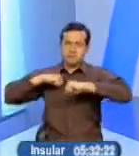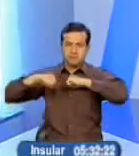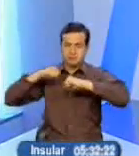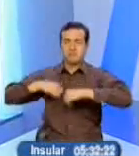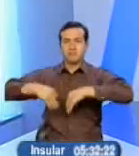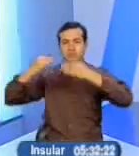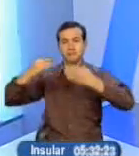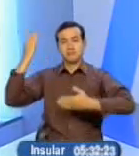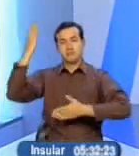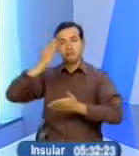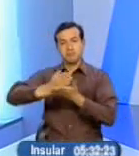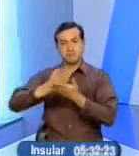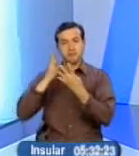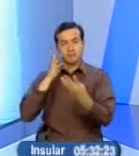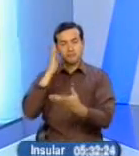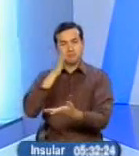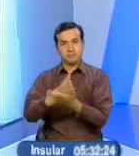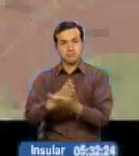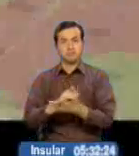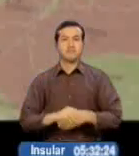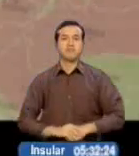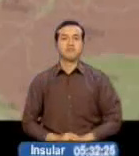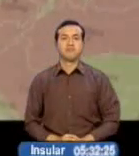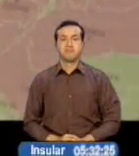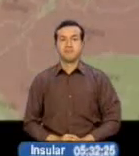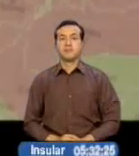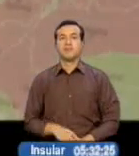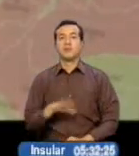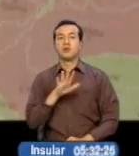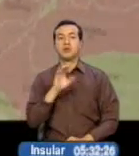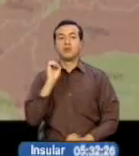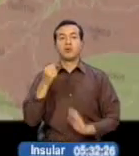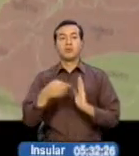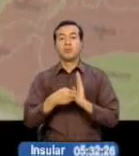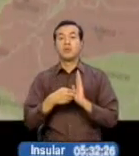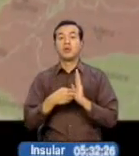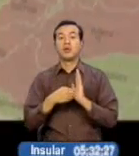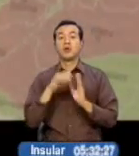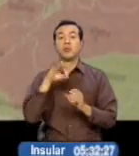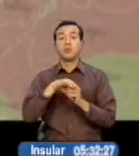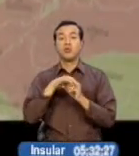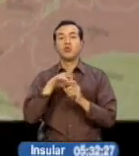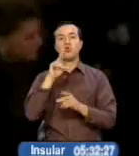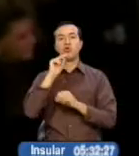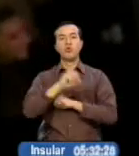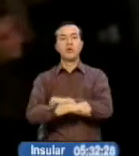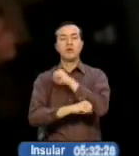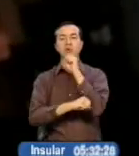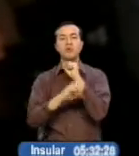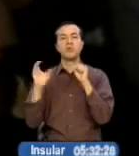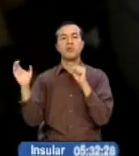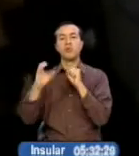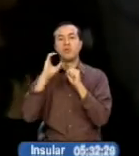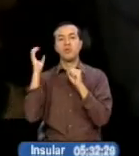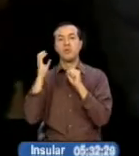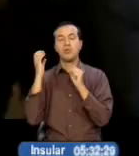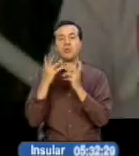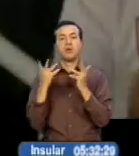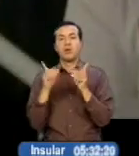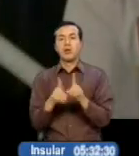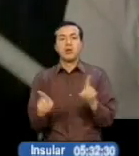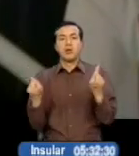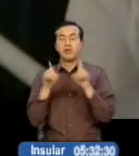poner fin al conflicto armado. Con una ventaja de 50.000 votos, el no se impuso al acuerdo de paz en Colombia. Estos